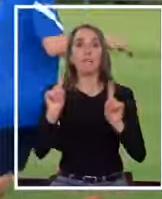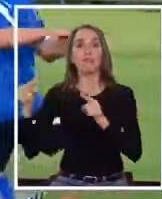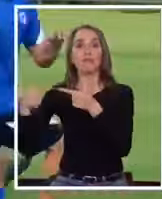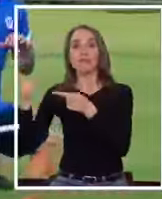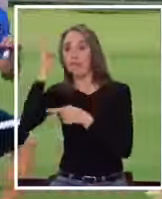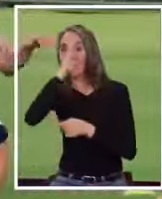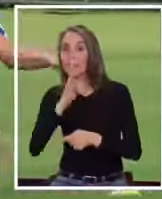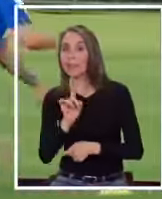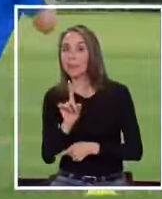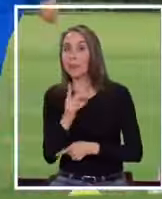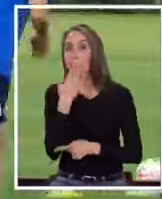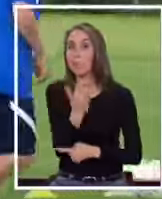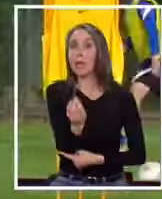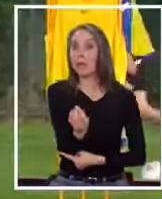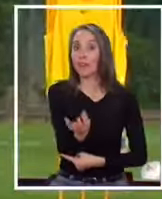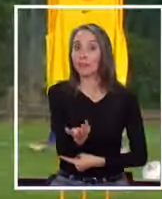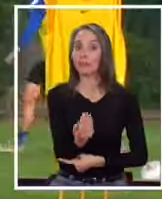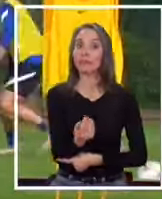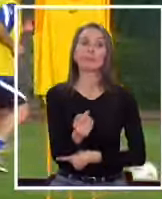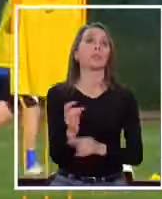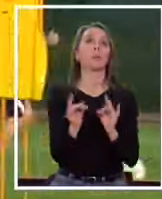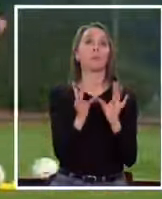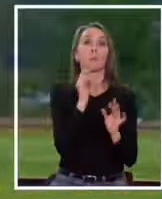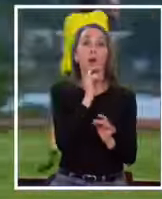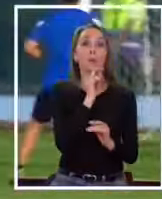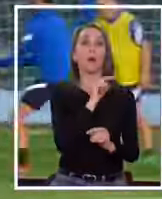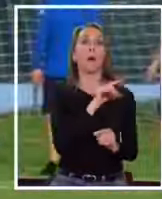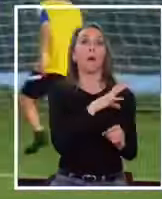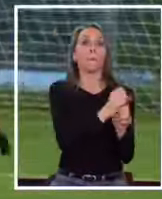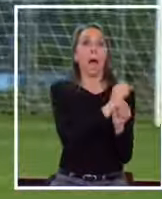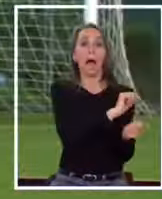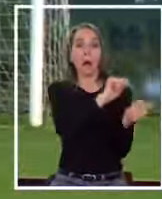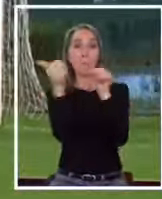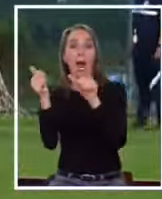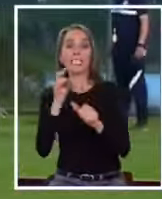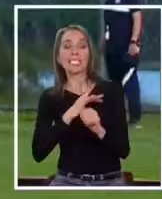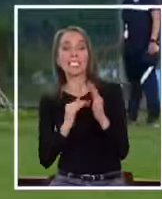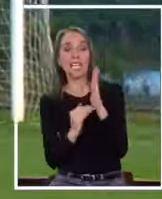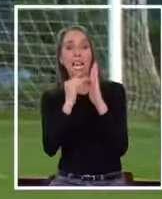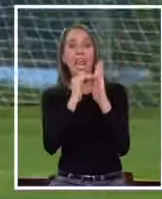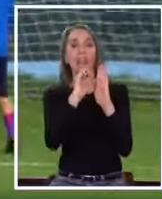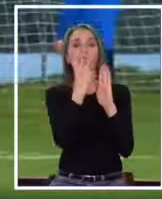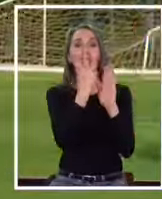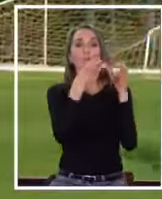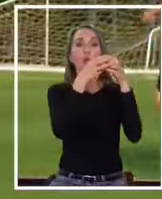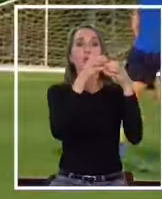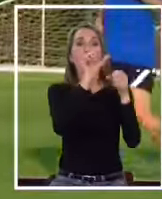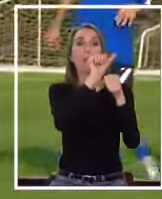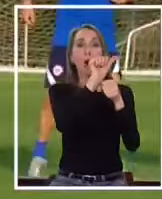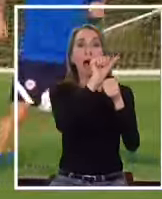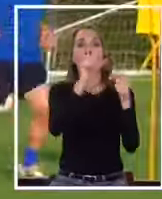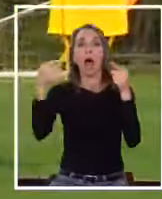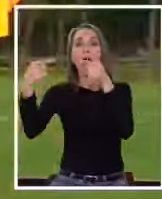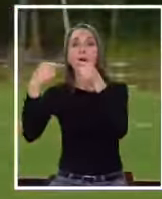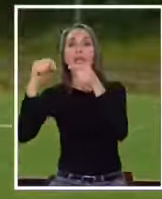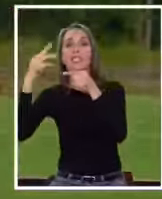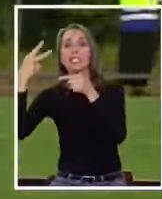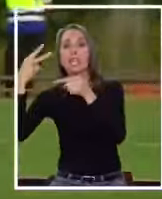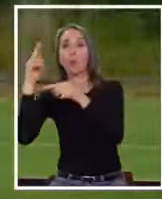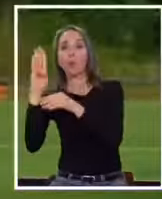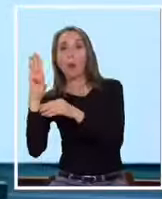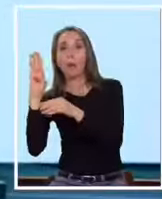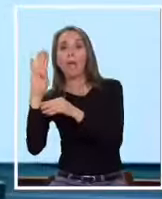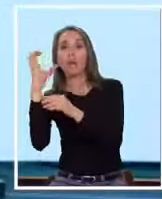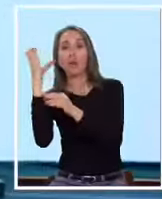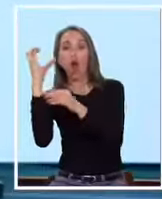De ocurrir, Chile avanzaría como tercero del grupo A. y ahí enfrentaría al segundo de la zona B, que hoy